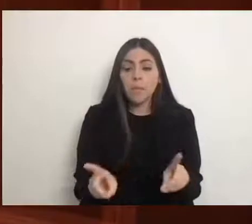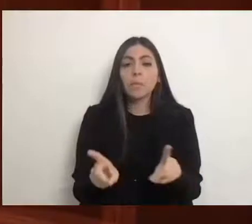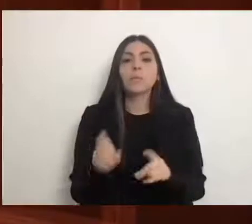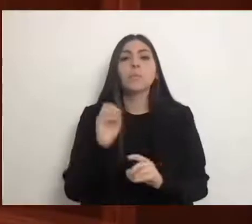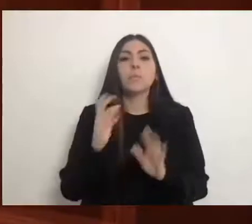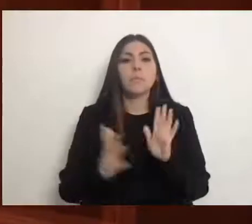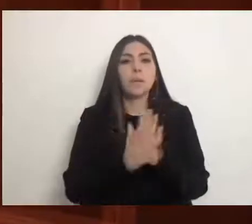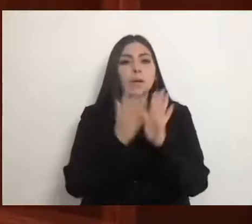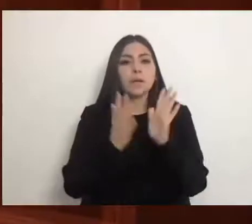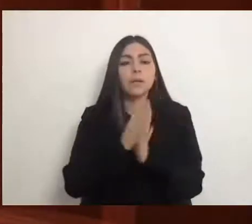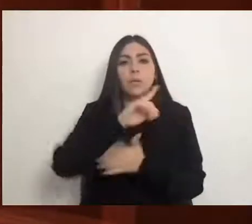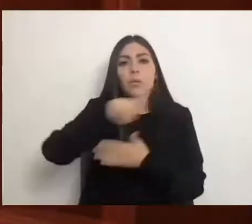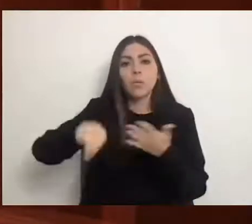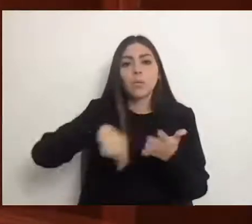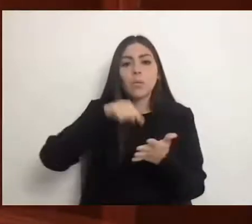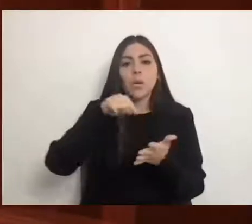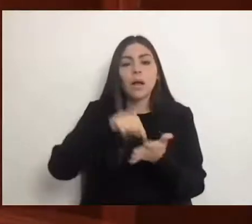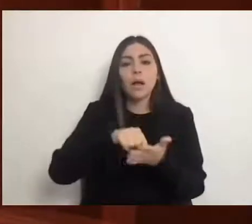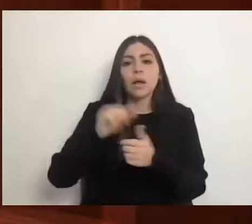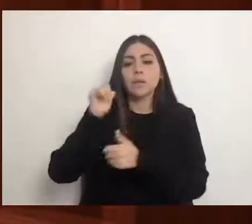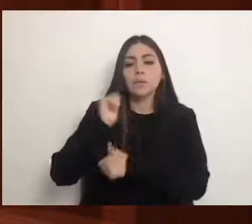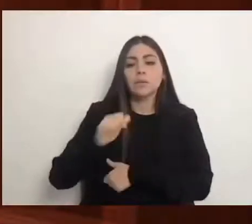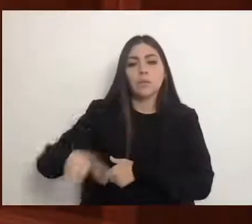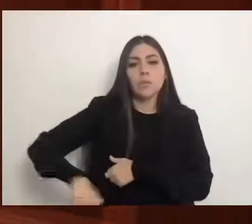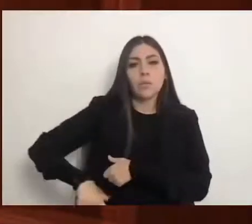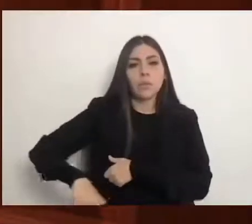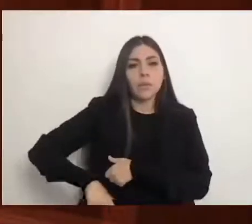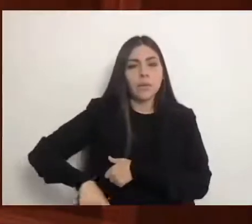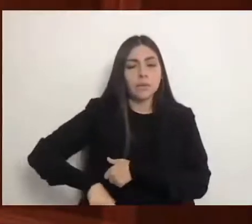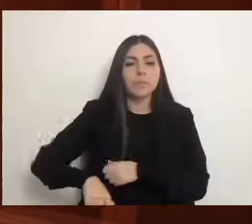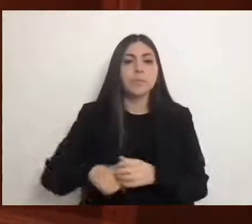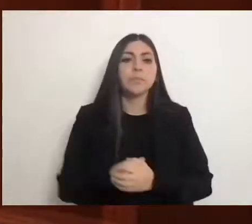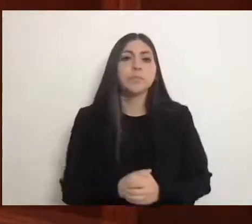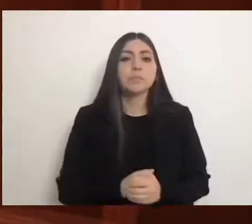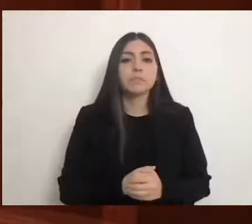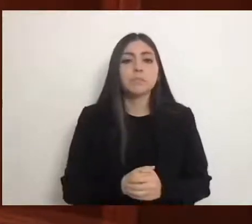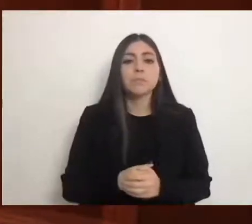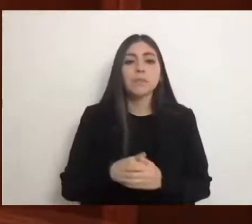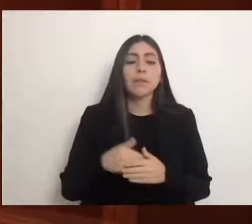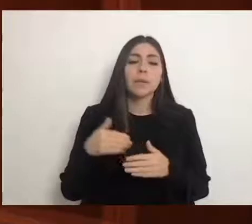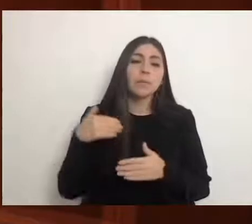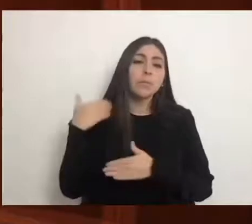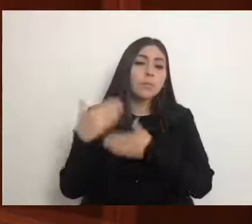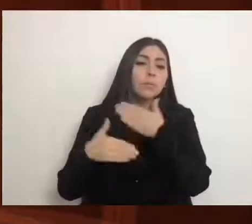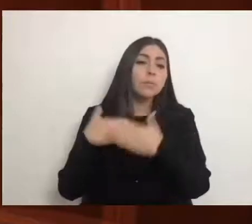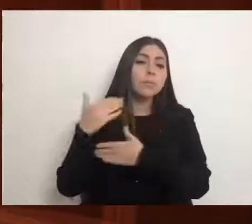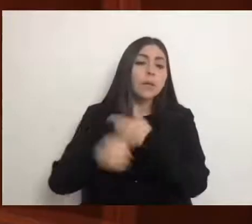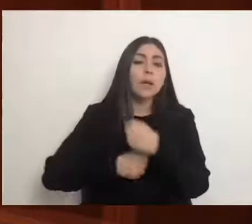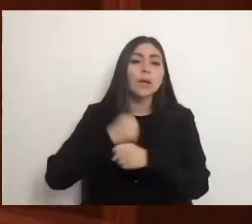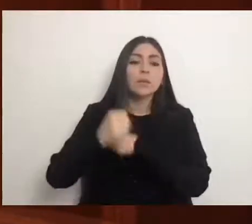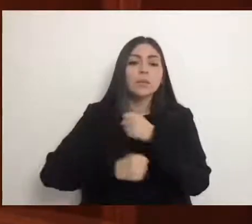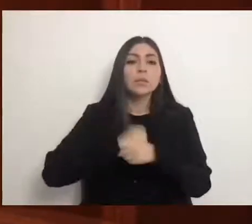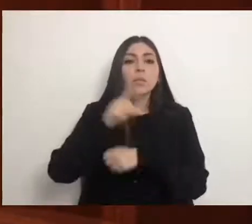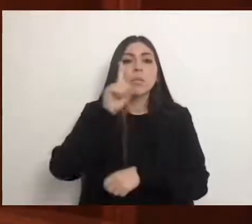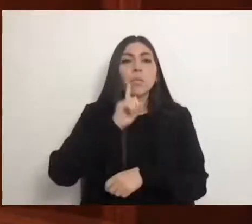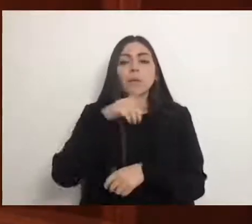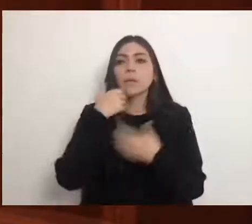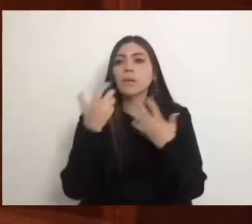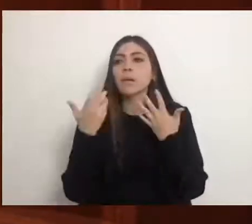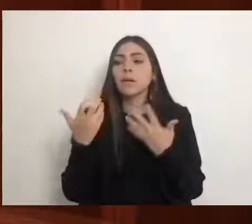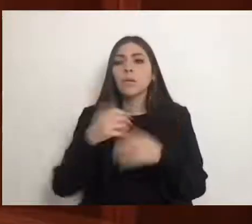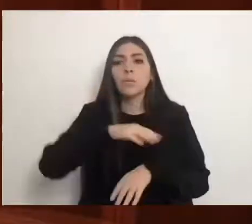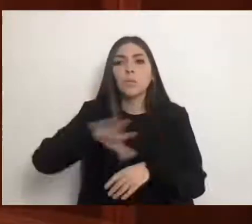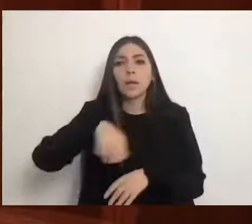los espacios públicos. A lo largo de muchos años, las mujeres han buscado respeto a sus derechos